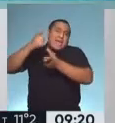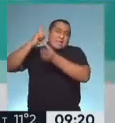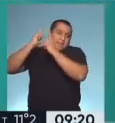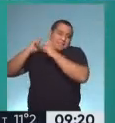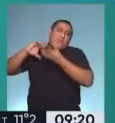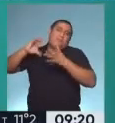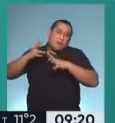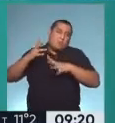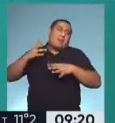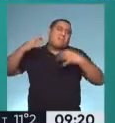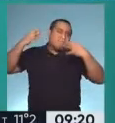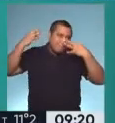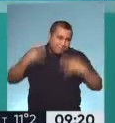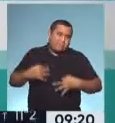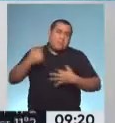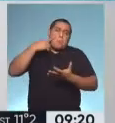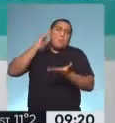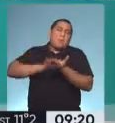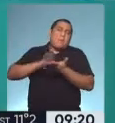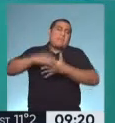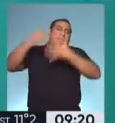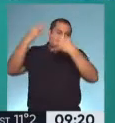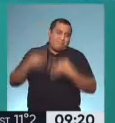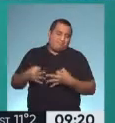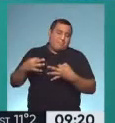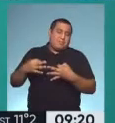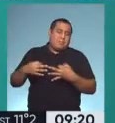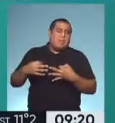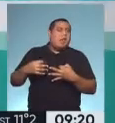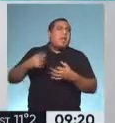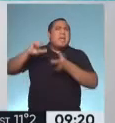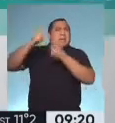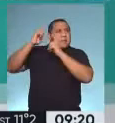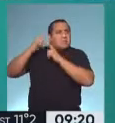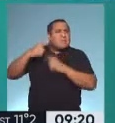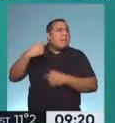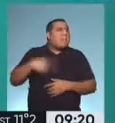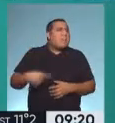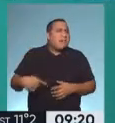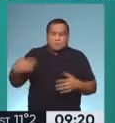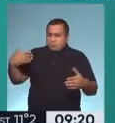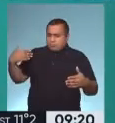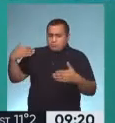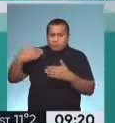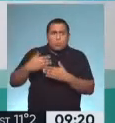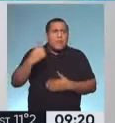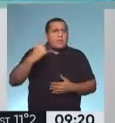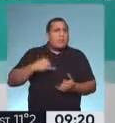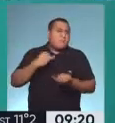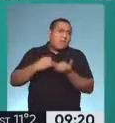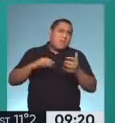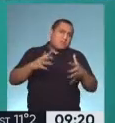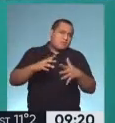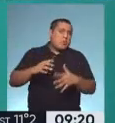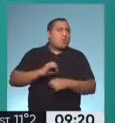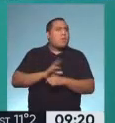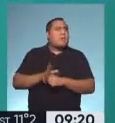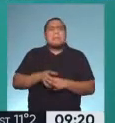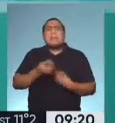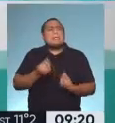las cuestiones que se hacen en los estudios han tenido en este tiempo en este año y pico de pandemia y en el hospital